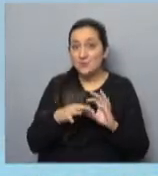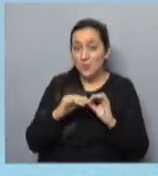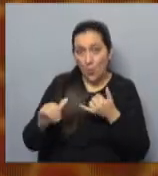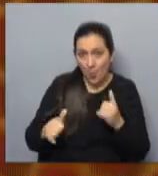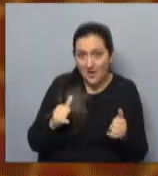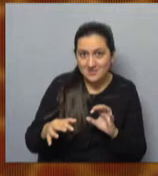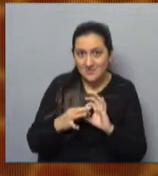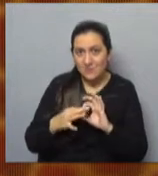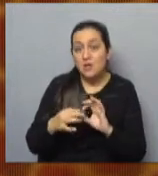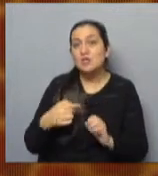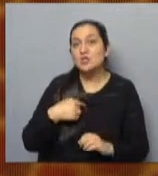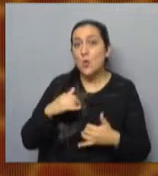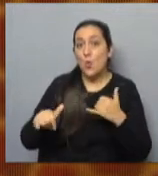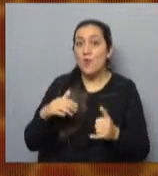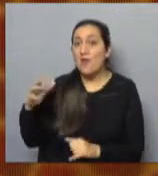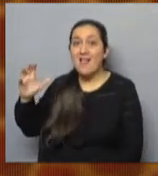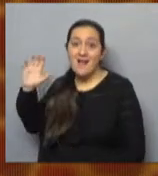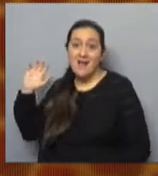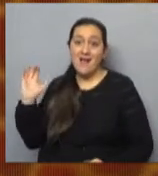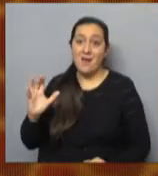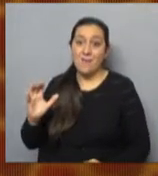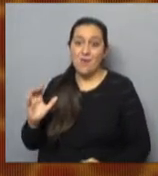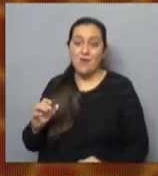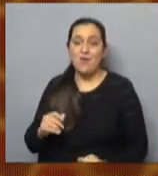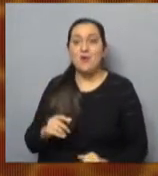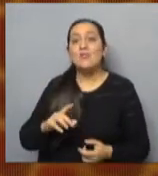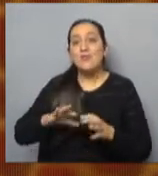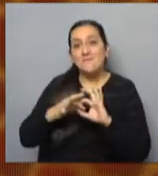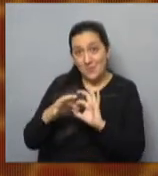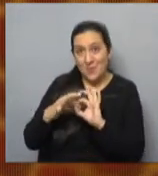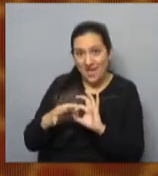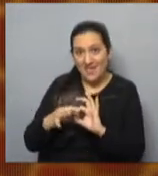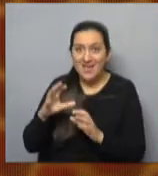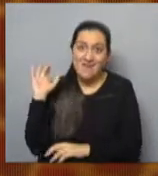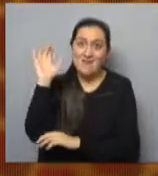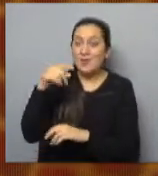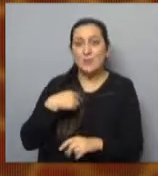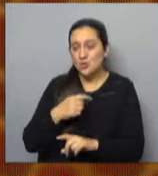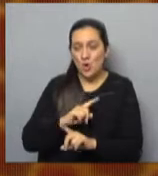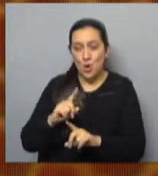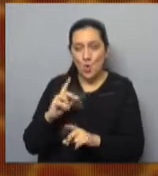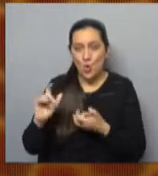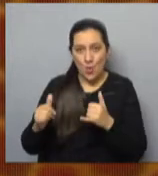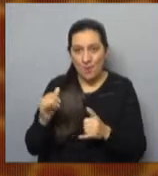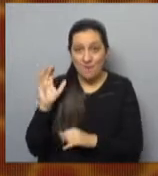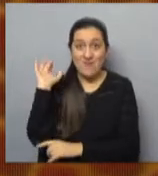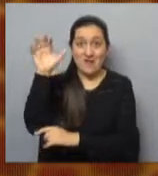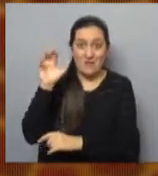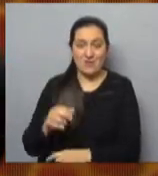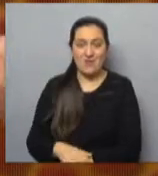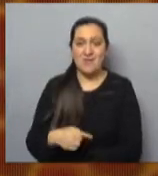incluso a este vincular el básquetbol pero no el juego en mi época no había